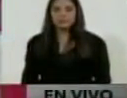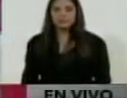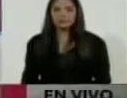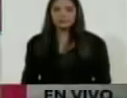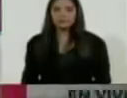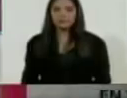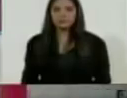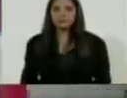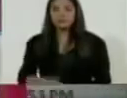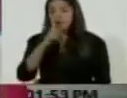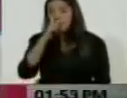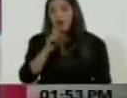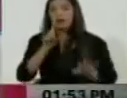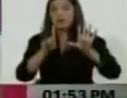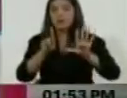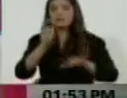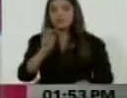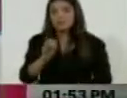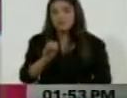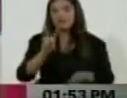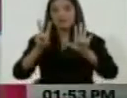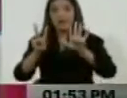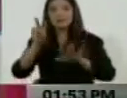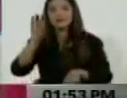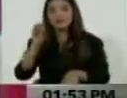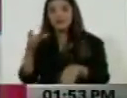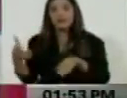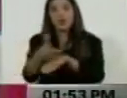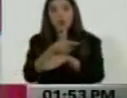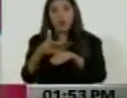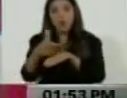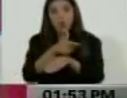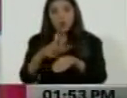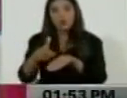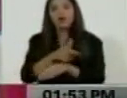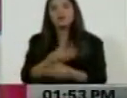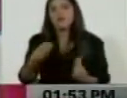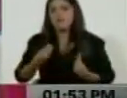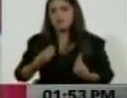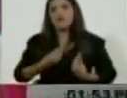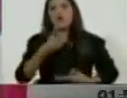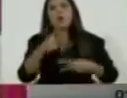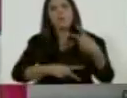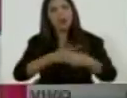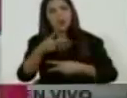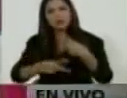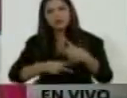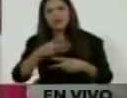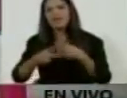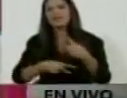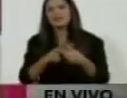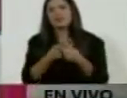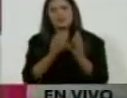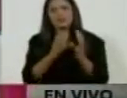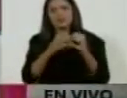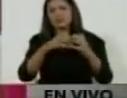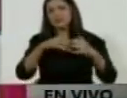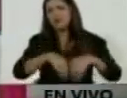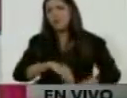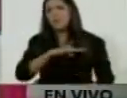Y en los años 60 y 70, desde el gobierno, vivieron un proceso de descomposición y pudrición moral.